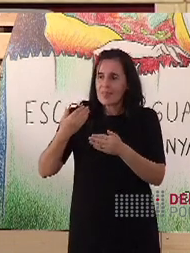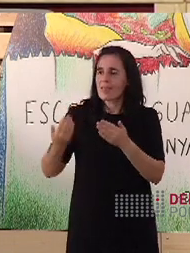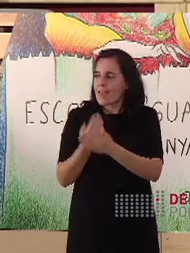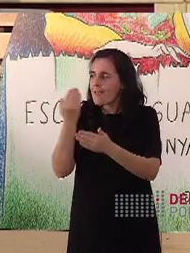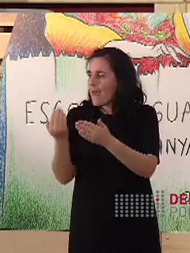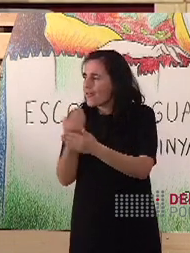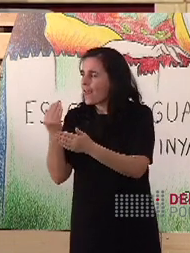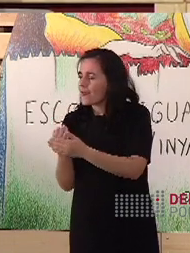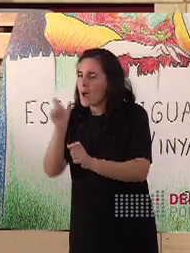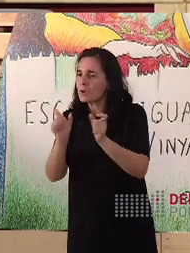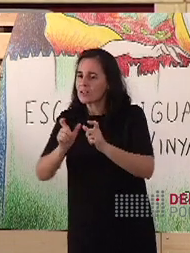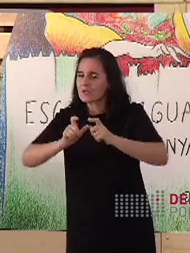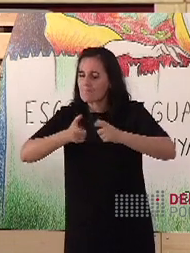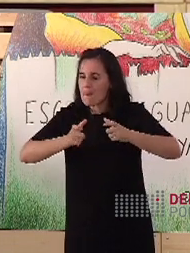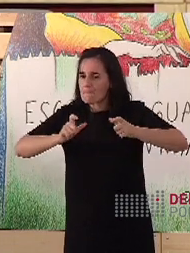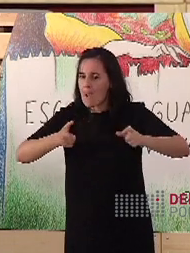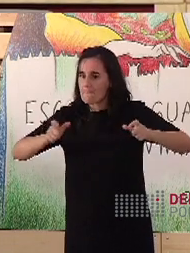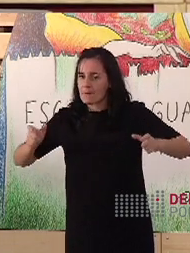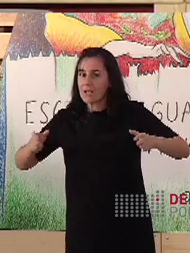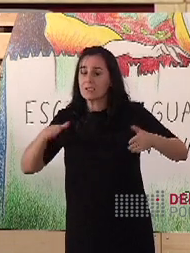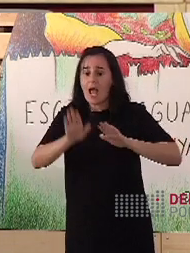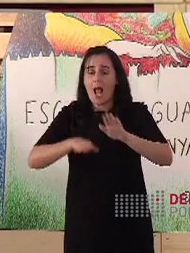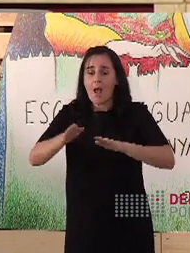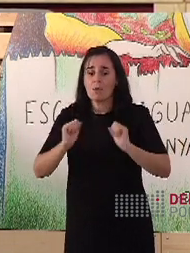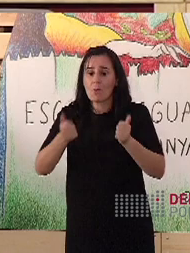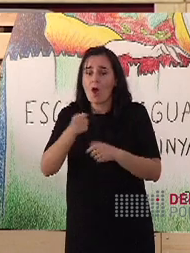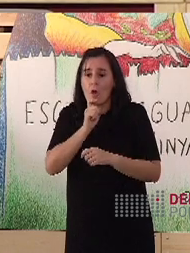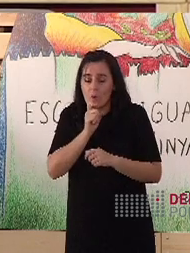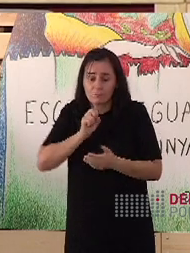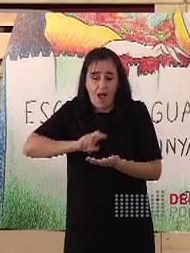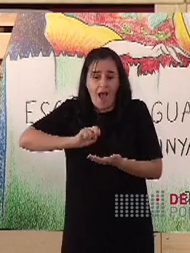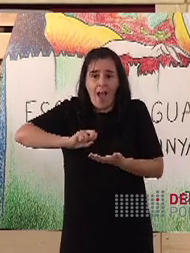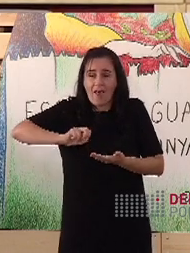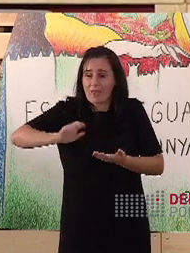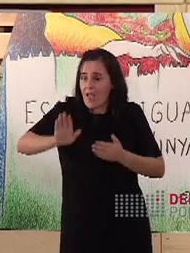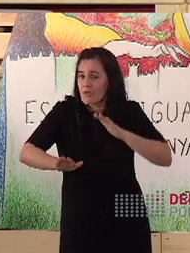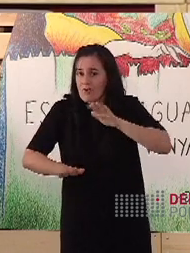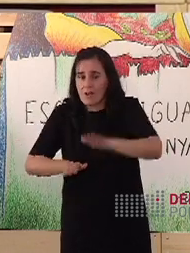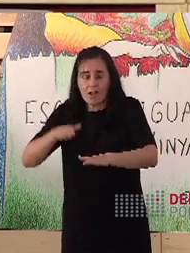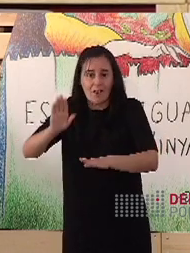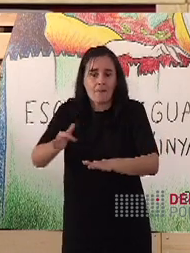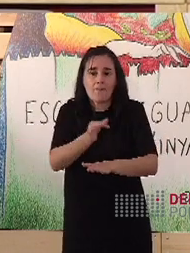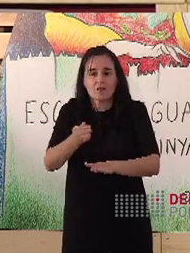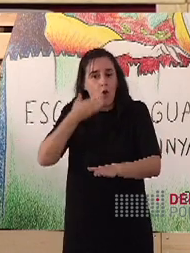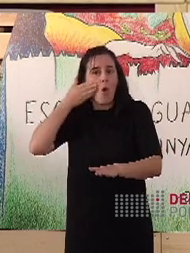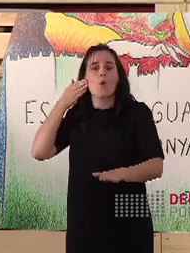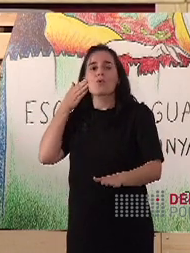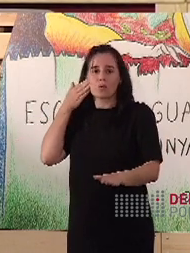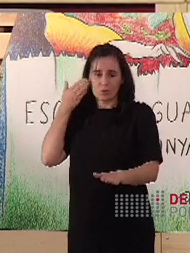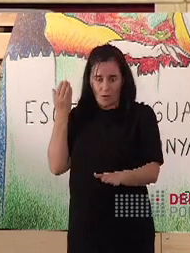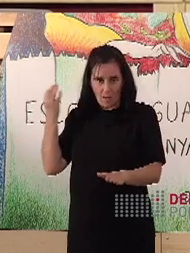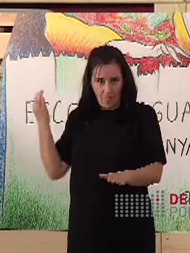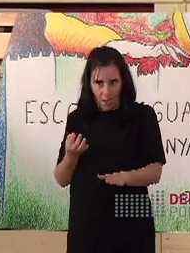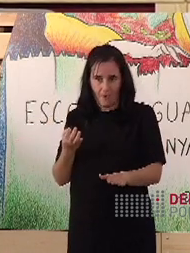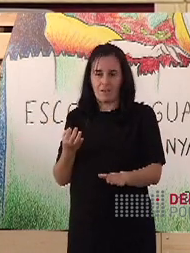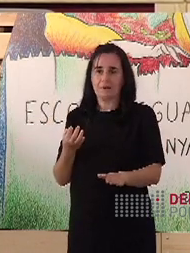que o camiño se fai camiñando e se fai co orgullo de que ese é o camiño que hai que